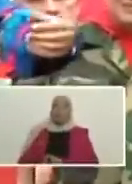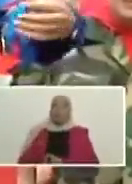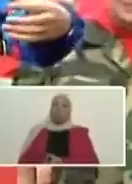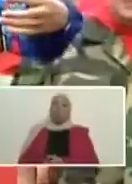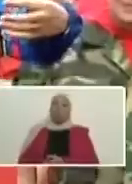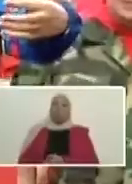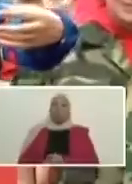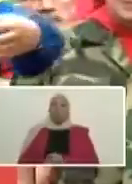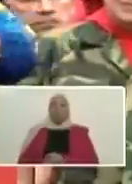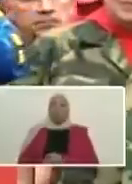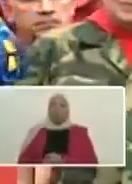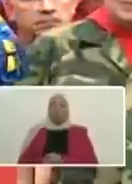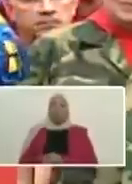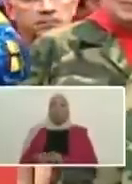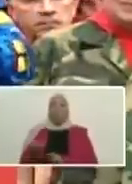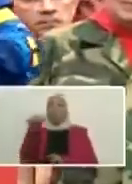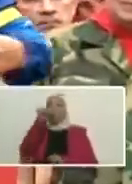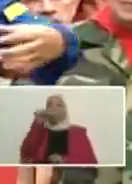Y la borrachera